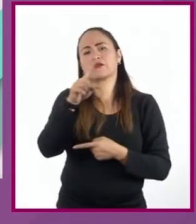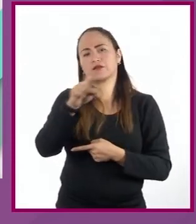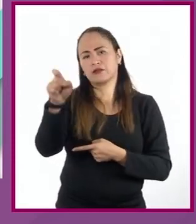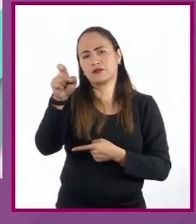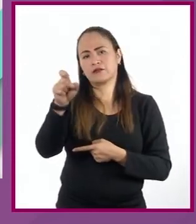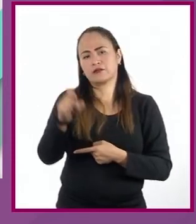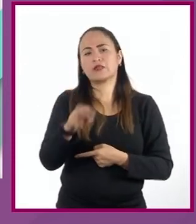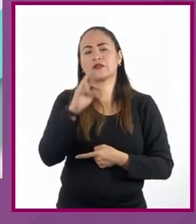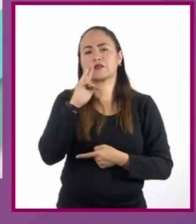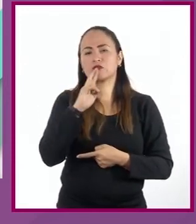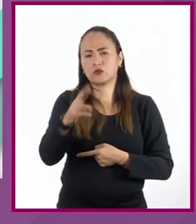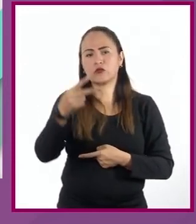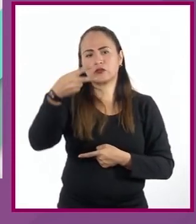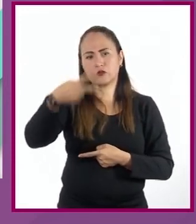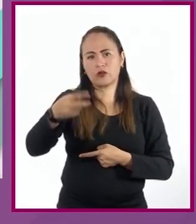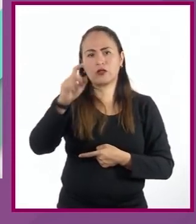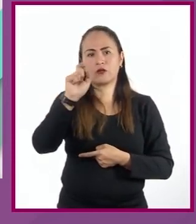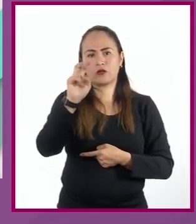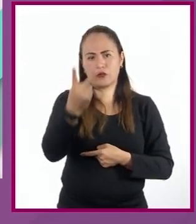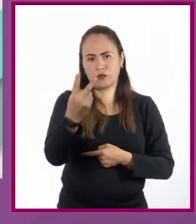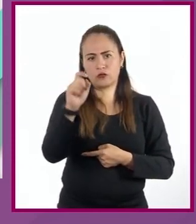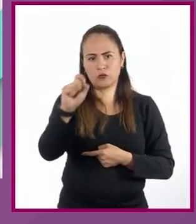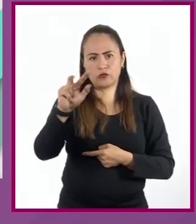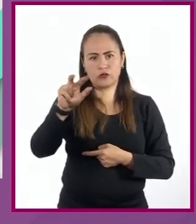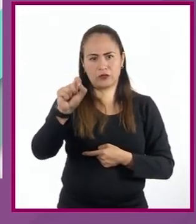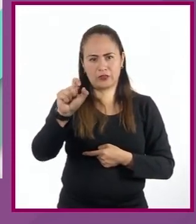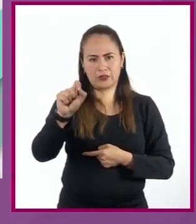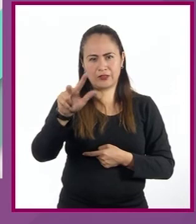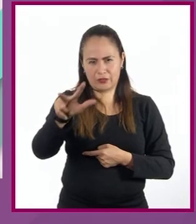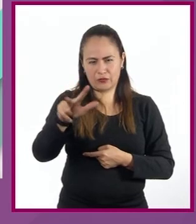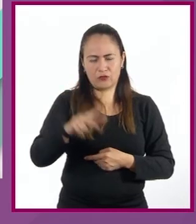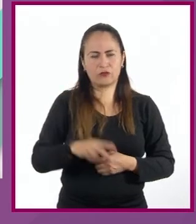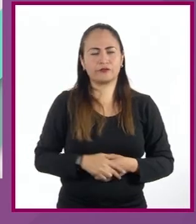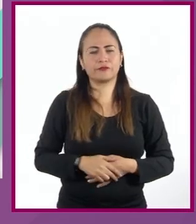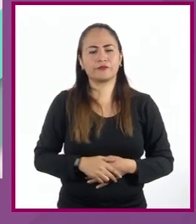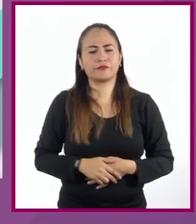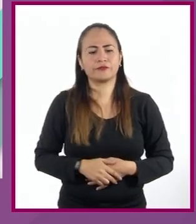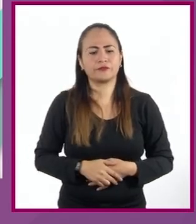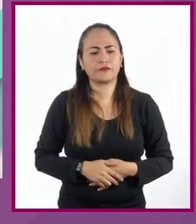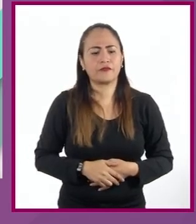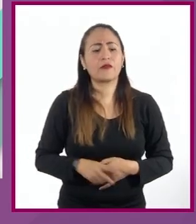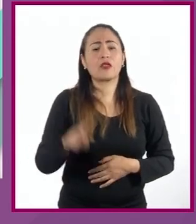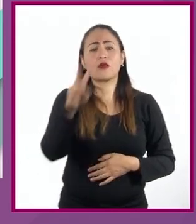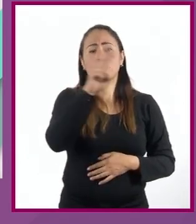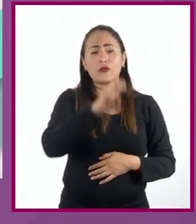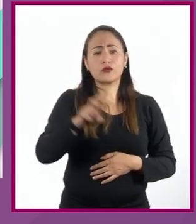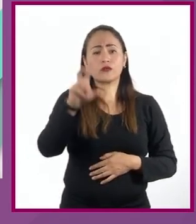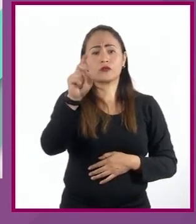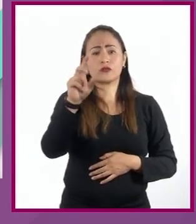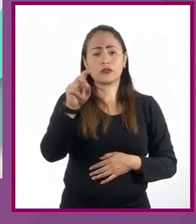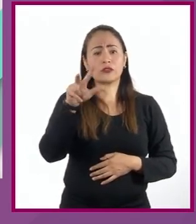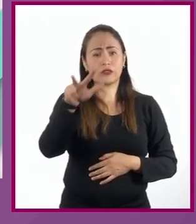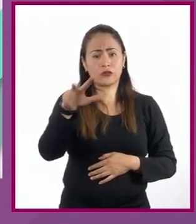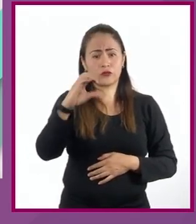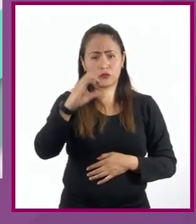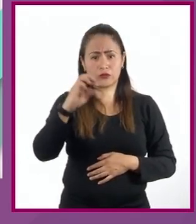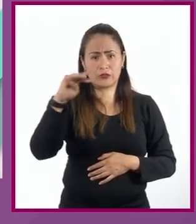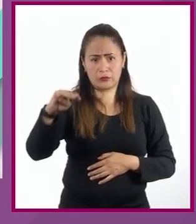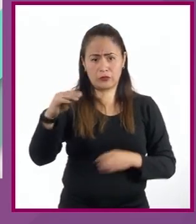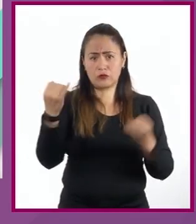es 2.38, lo que significa que 238 centímetros equivalen